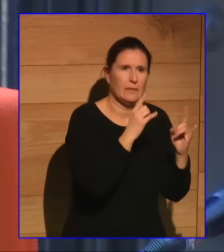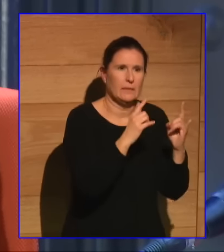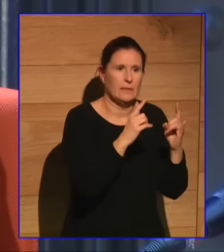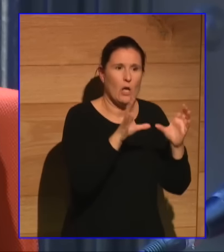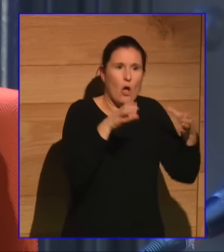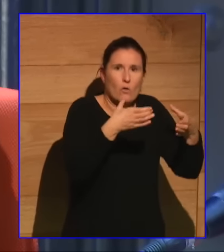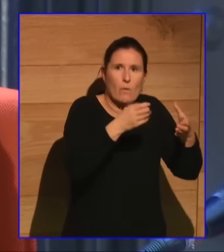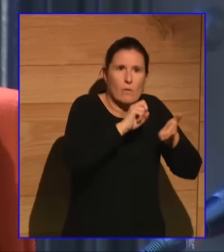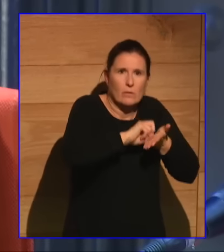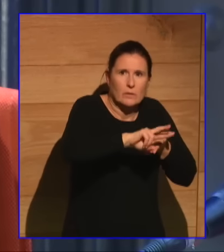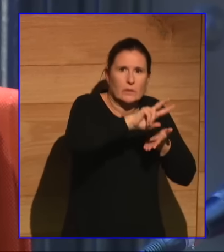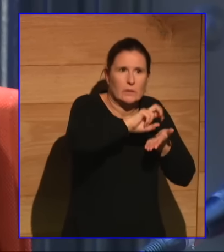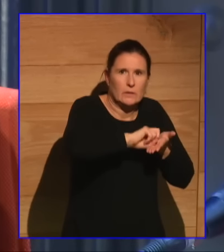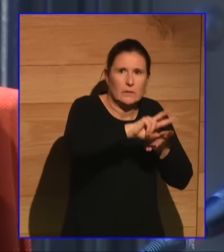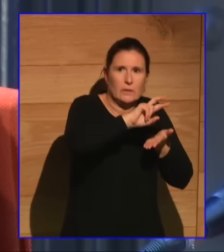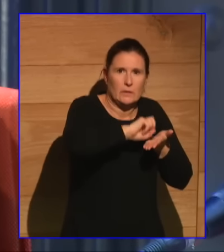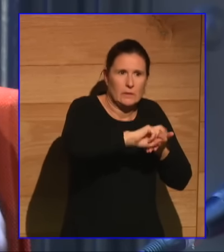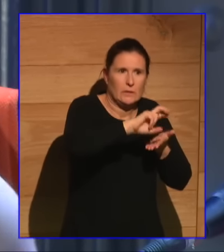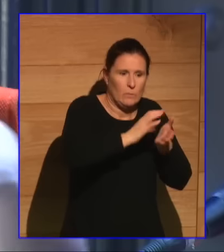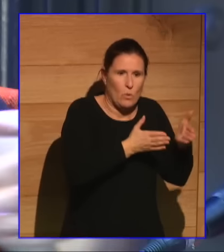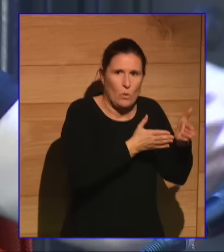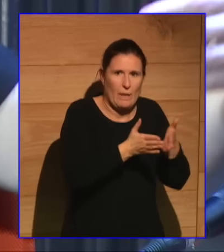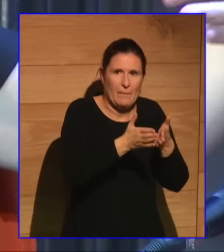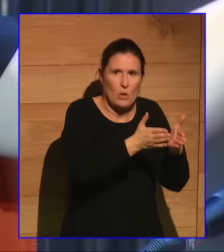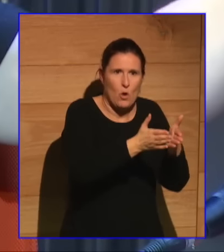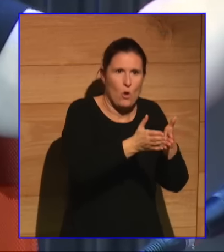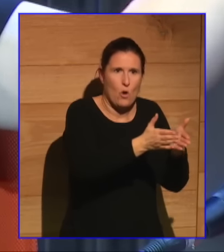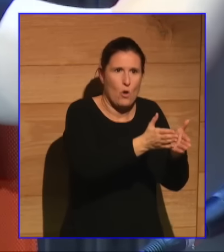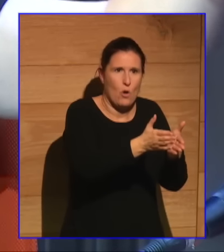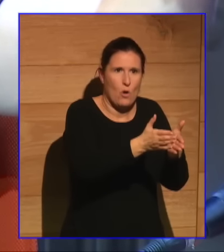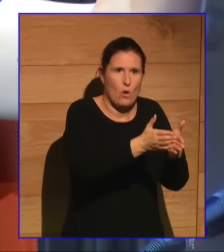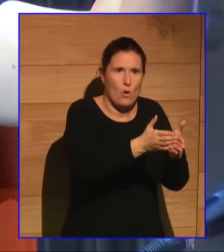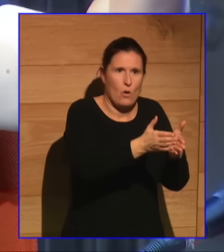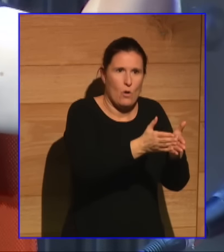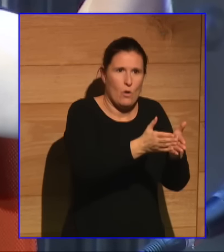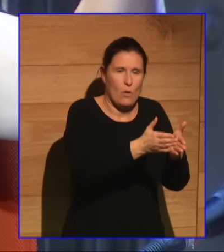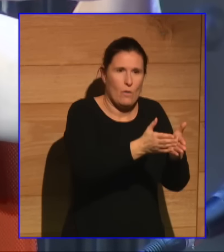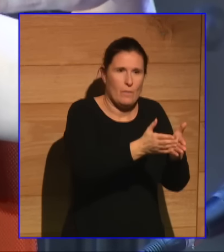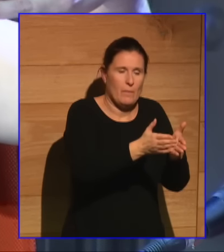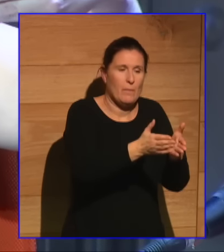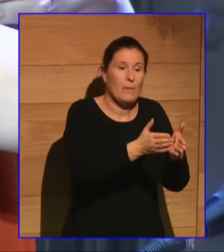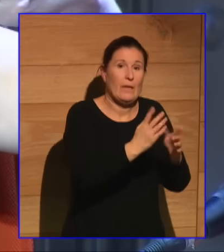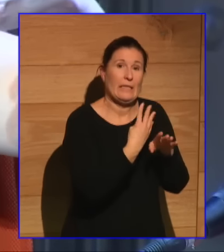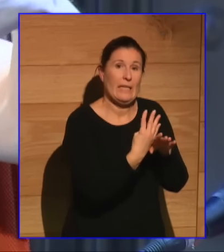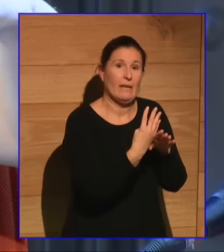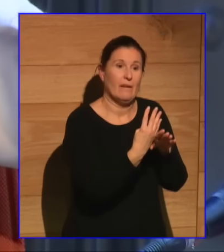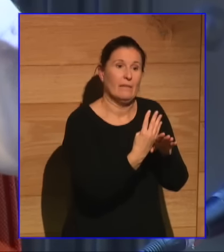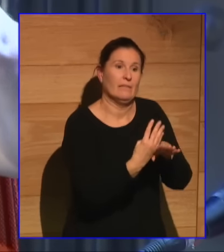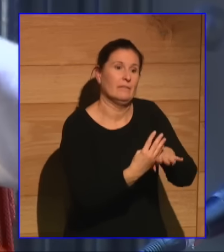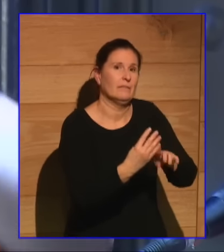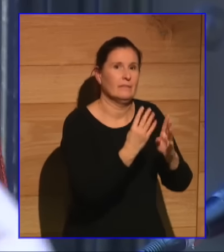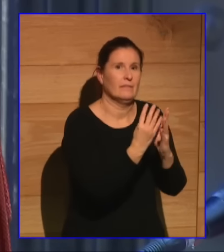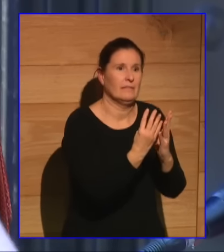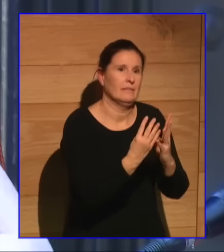va caminando por ese caminito y se van abriendo unos surcos en la hierba que van convergiendo